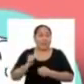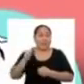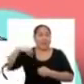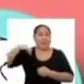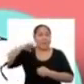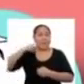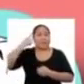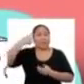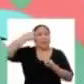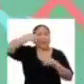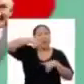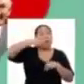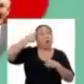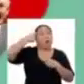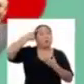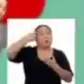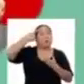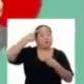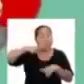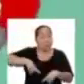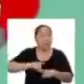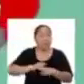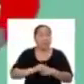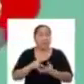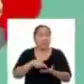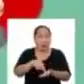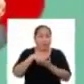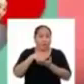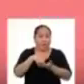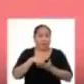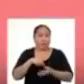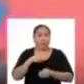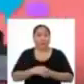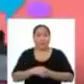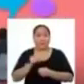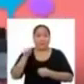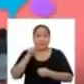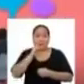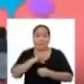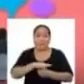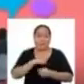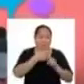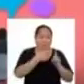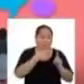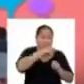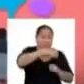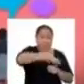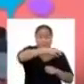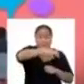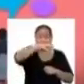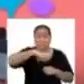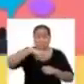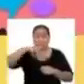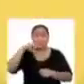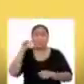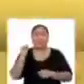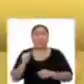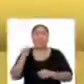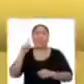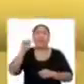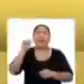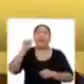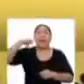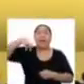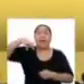acuerdo de obligaciones. Así como lo dice nuestro querido Robert, a diferencia de otros foros conformados por varios países, en el APEC